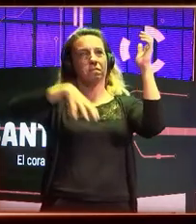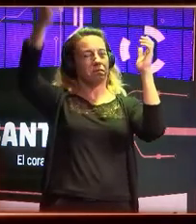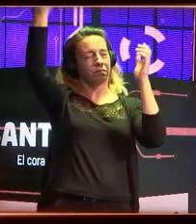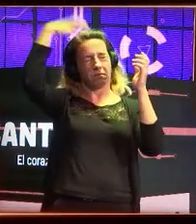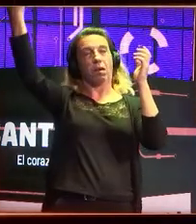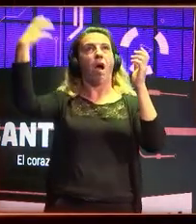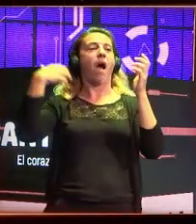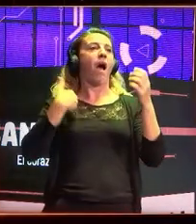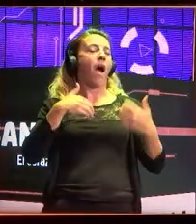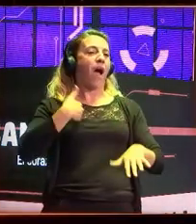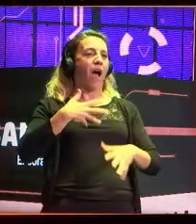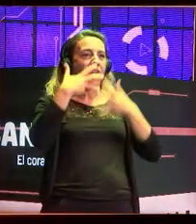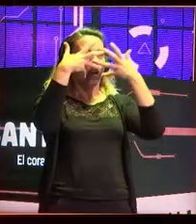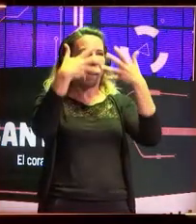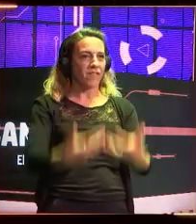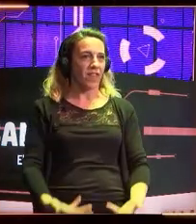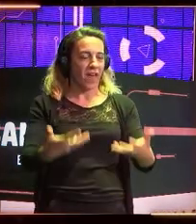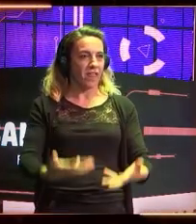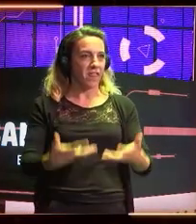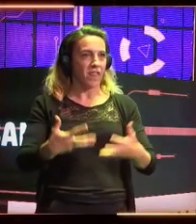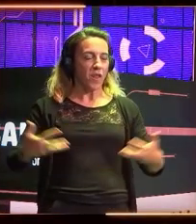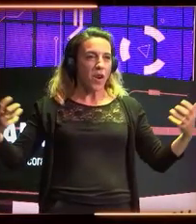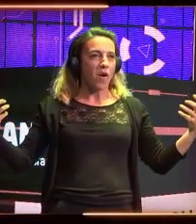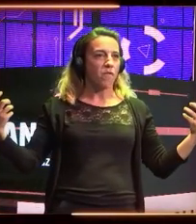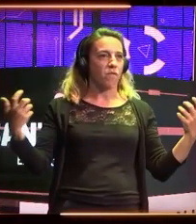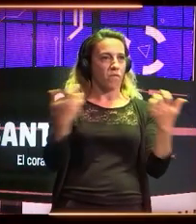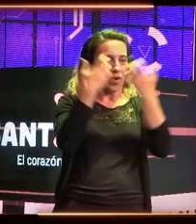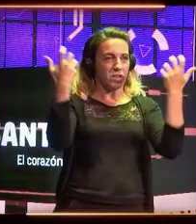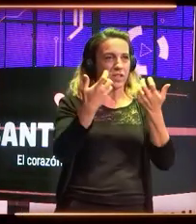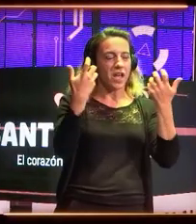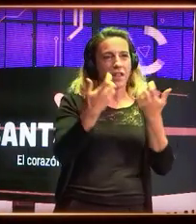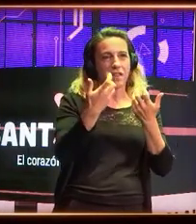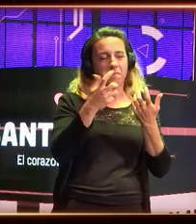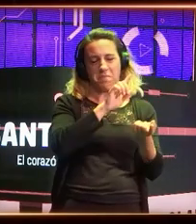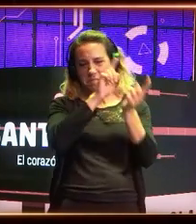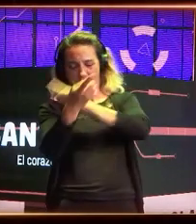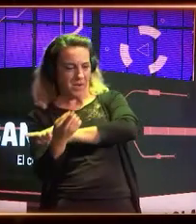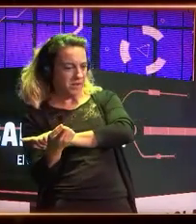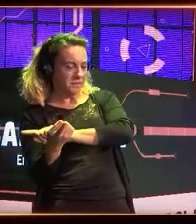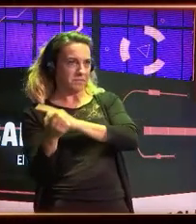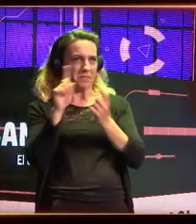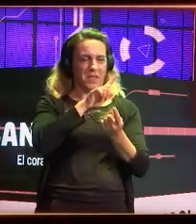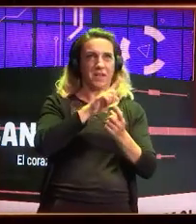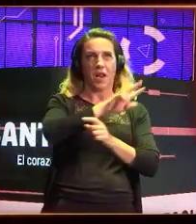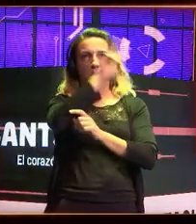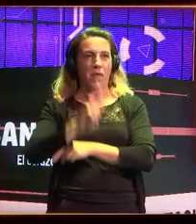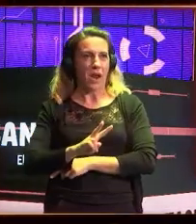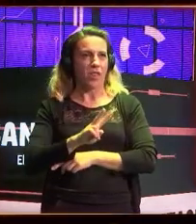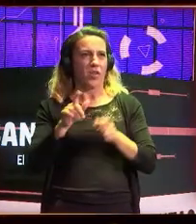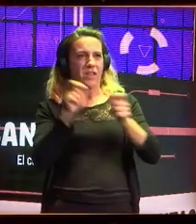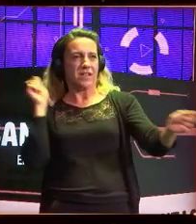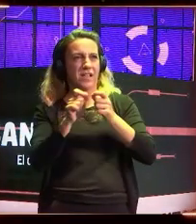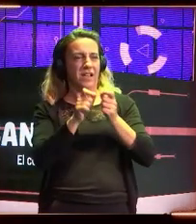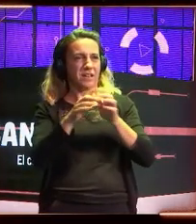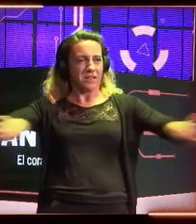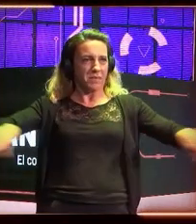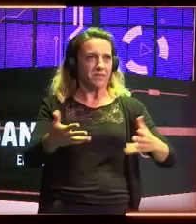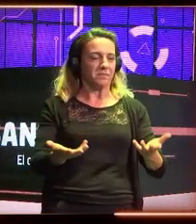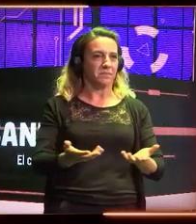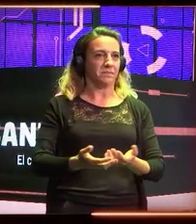la graad es una fuerza de atracción entre dos masas que es directamente proporcional al producto de las masas inversamente proporcional al cuadrado de distancia que las